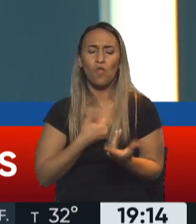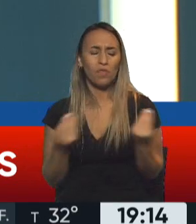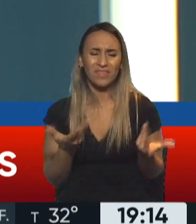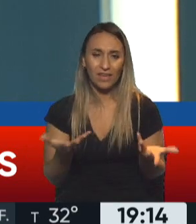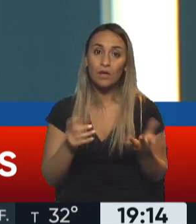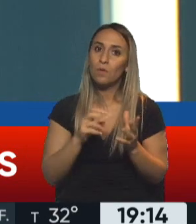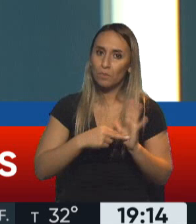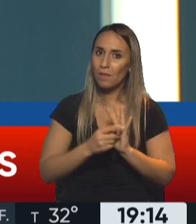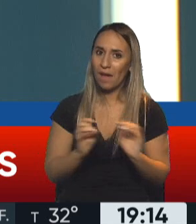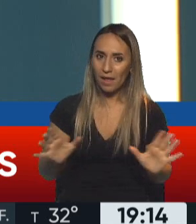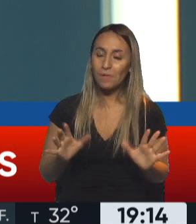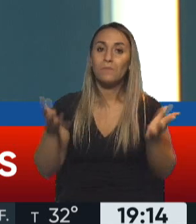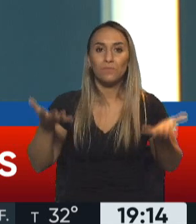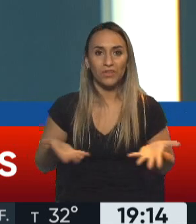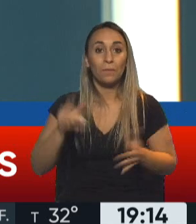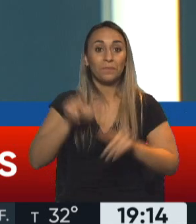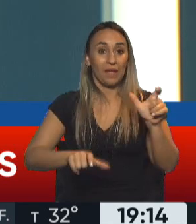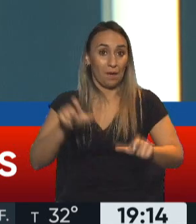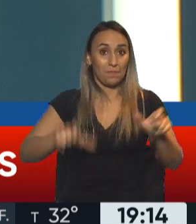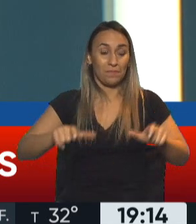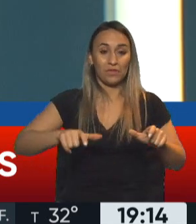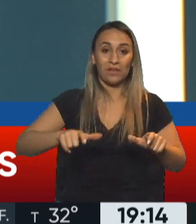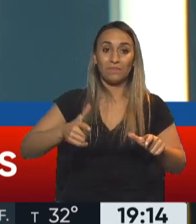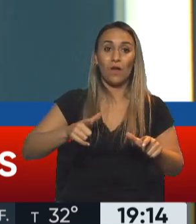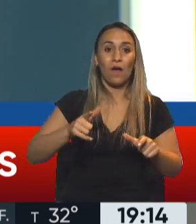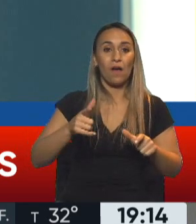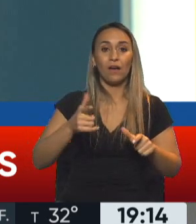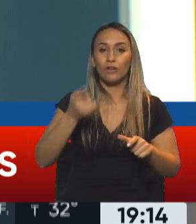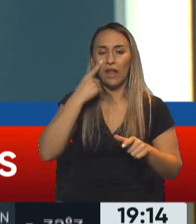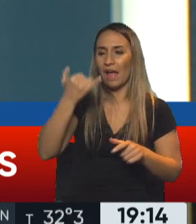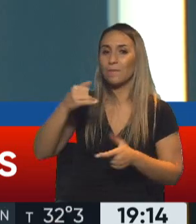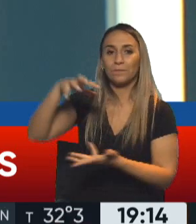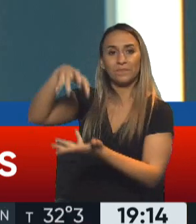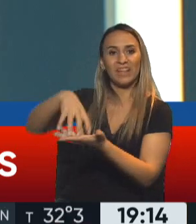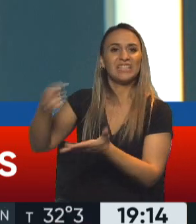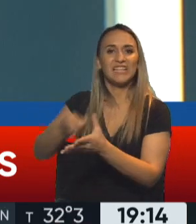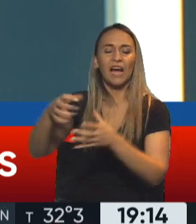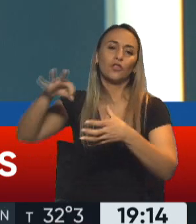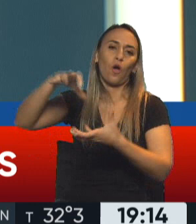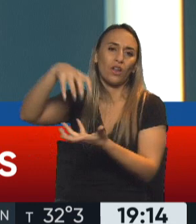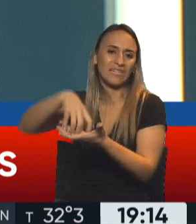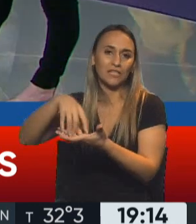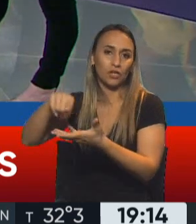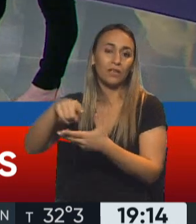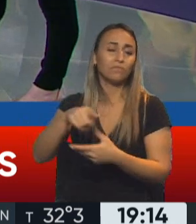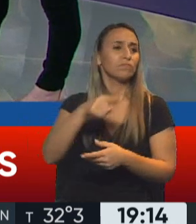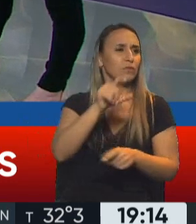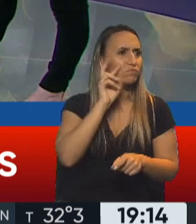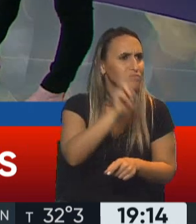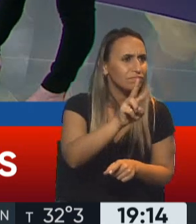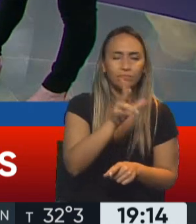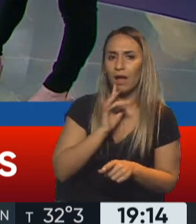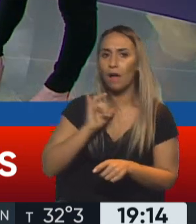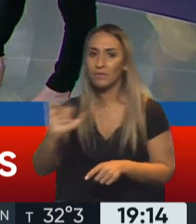pasa? Las personas que están en los barrios donde hay organizaciones sociales van y le dicen a su referente. Sí. Las personas que están, no sé, que les pasan el